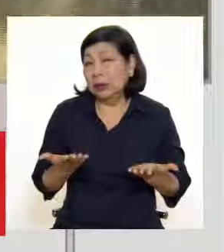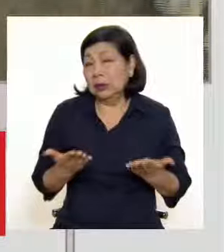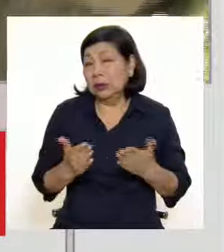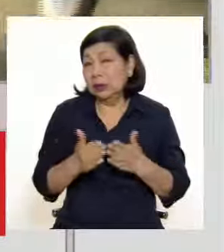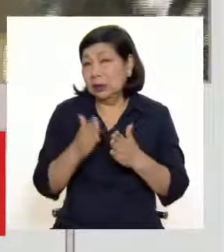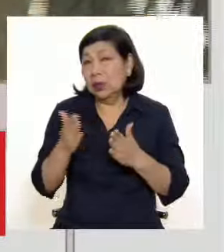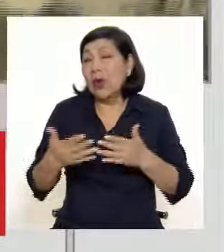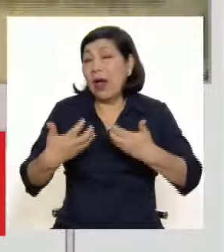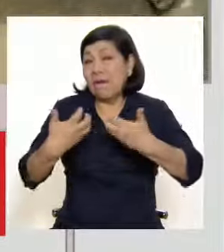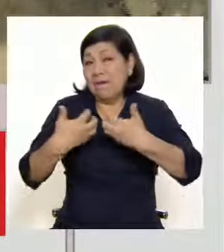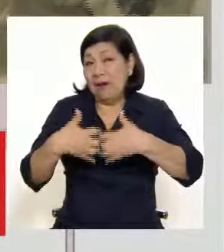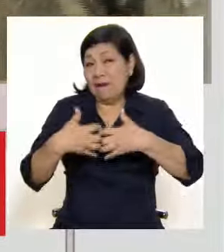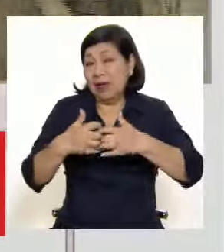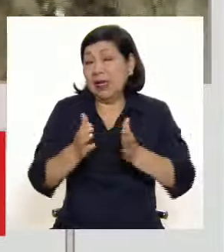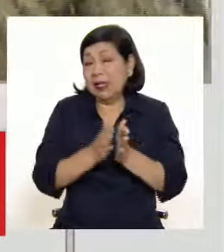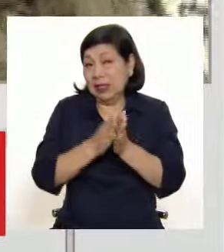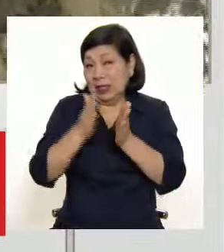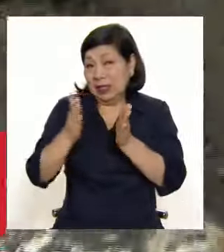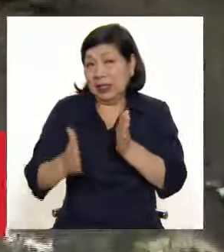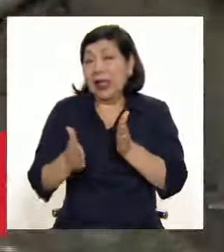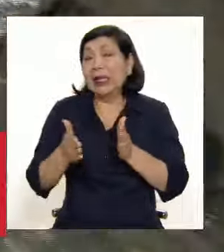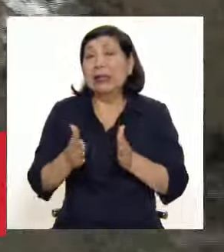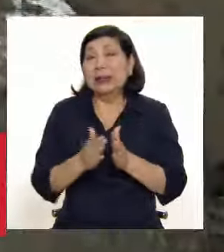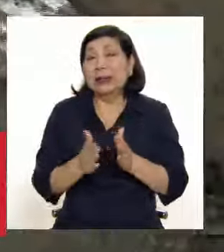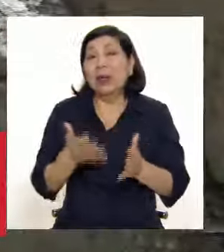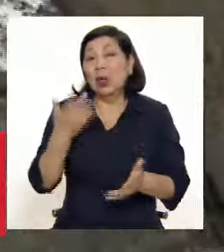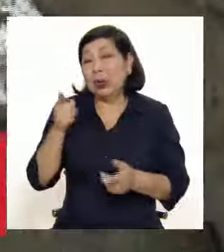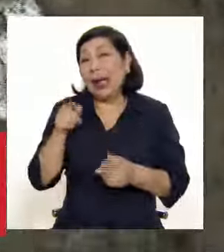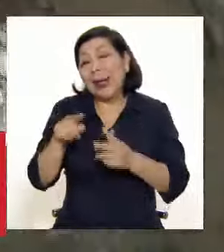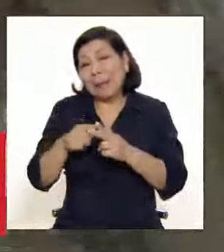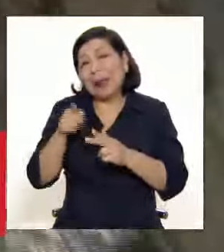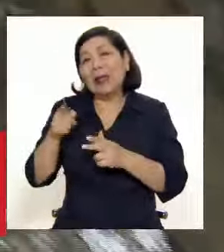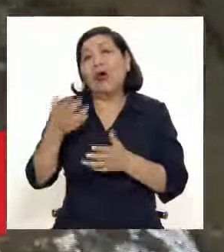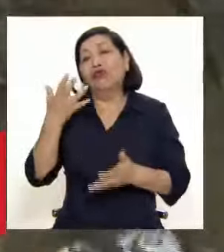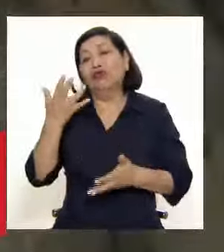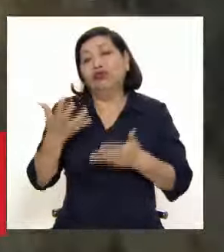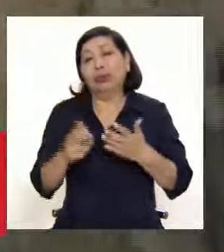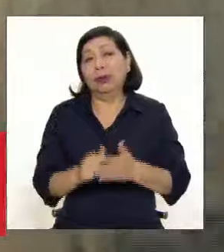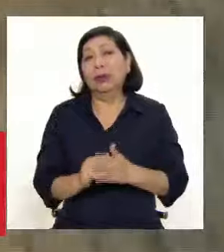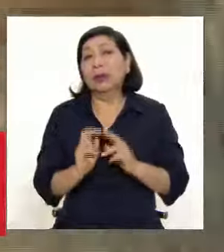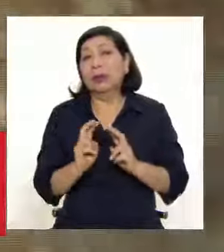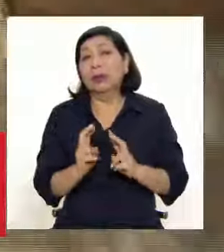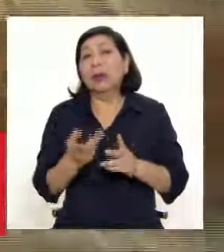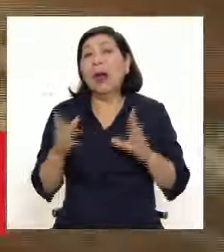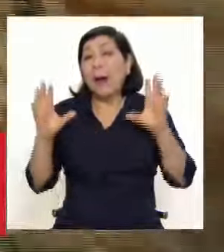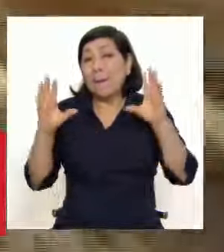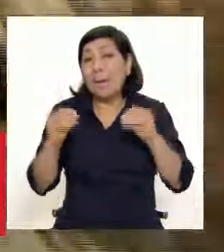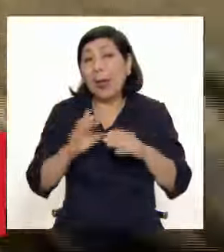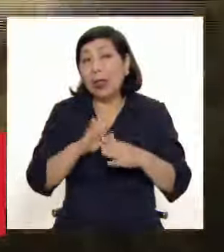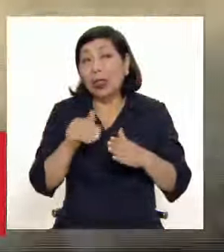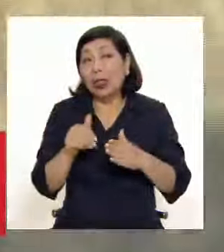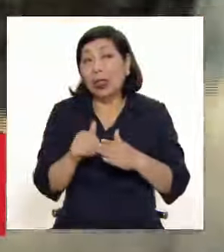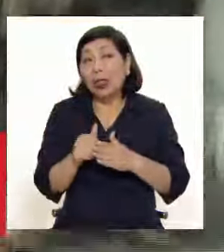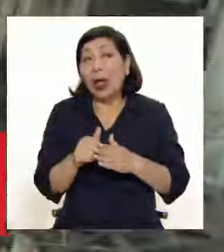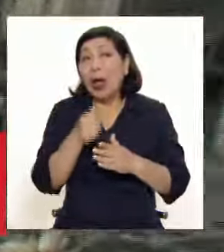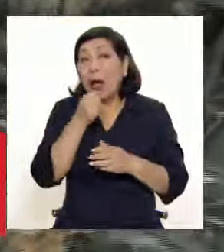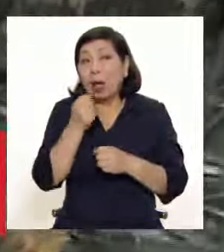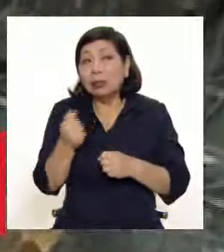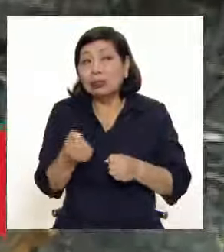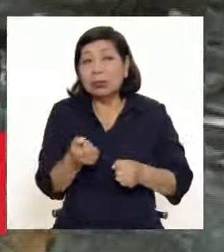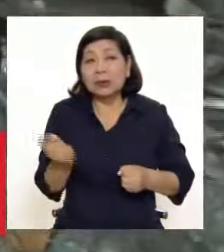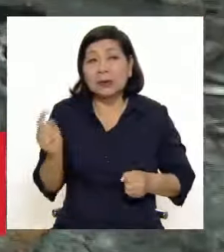de este lado de acá que hay una fábrica y de ahí adimanaba el incendio y hemos intentado apagar todo, hemos llamado a los bomberos